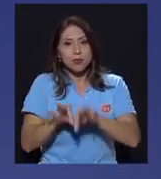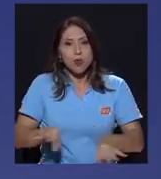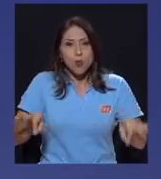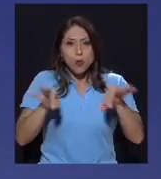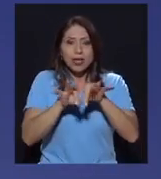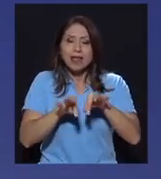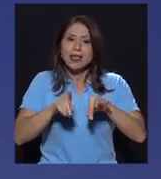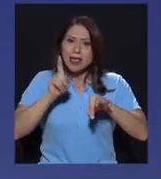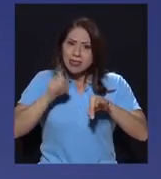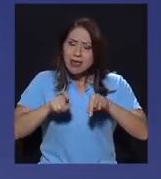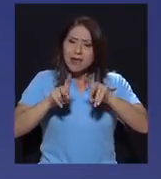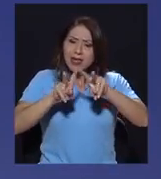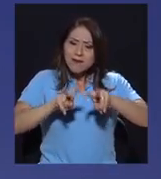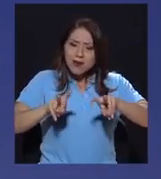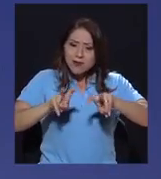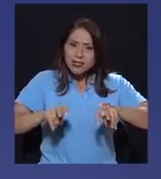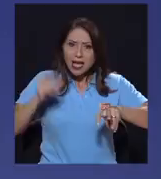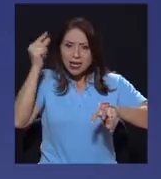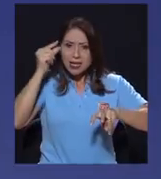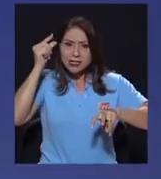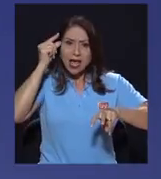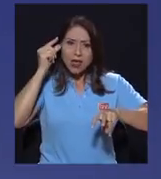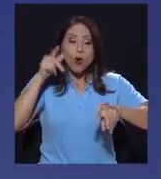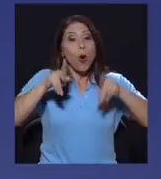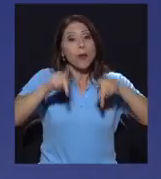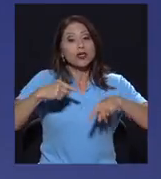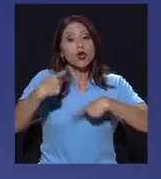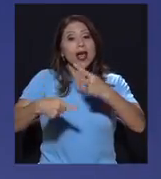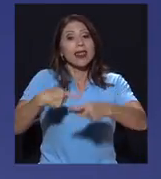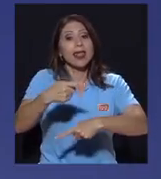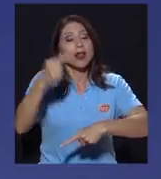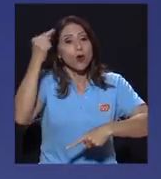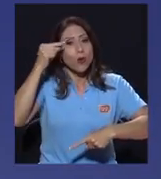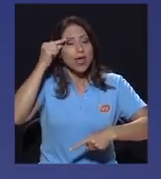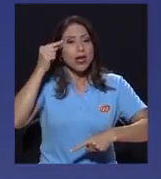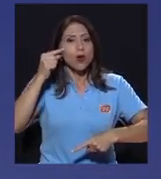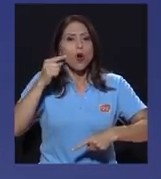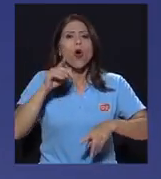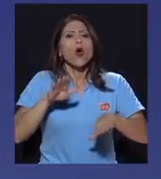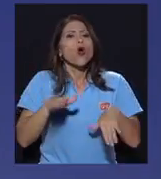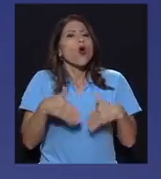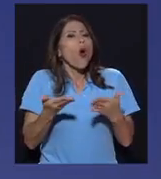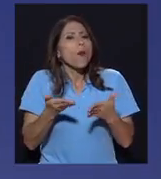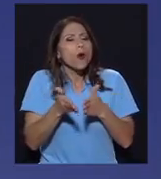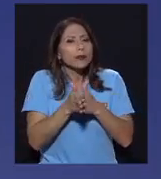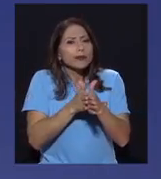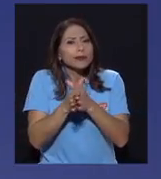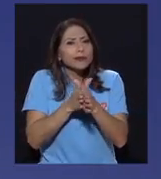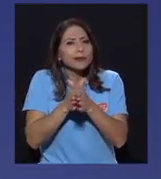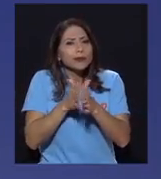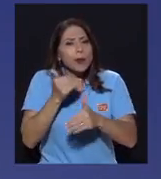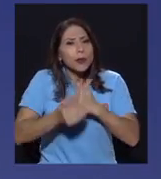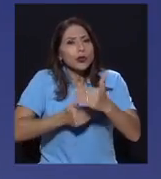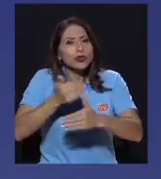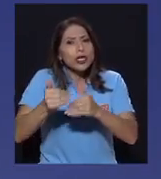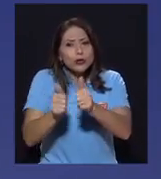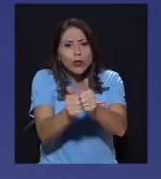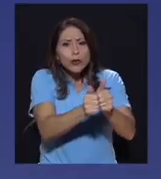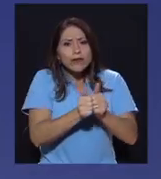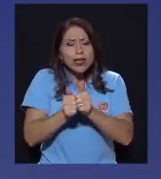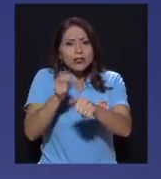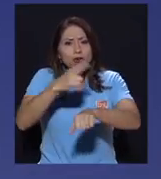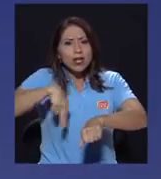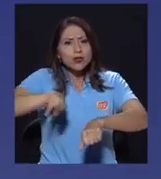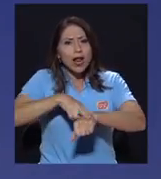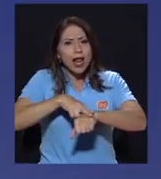revisar de parte del estado y de quien llegue a ser gobierno como optimizamos en un proceso de unificación nacional la